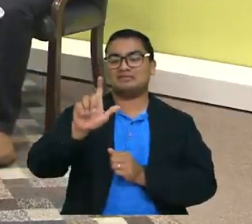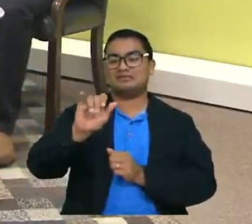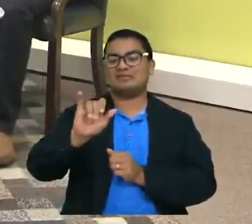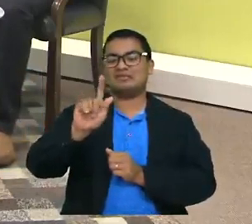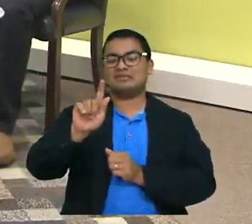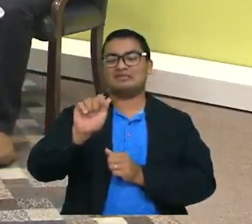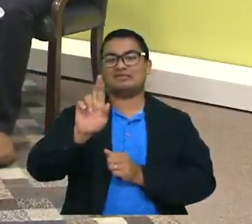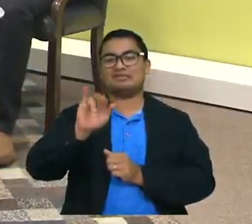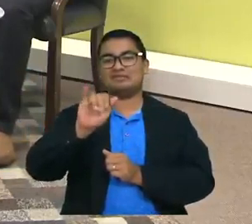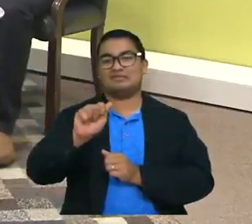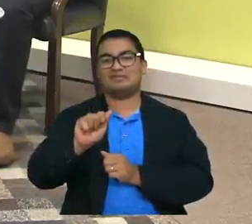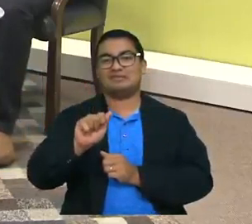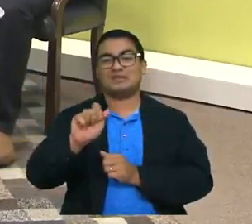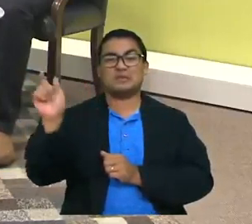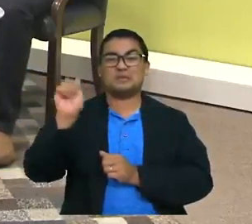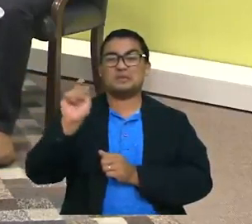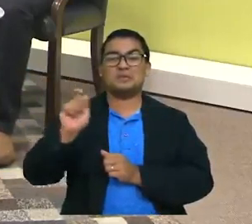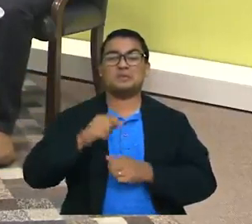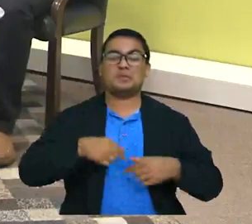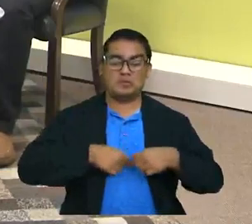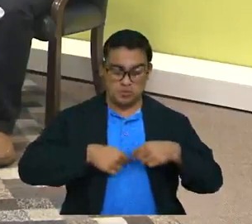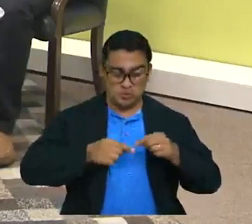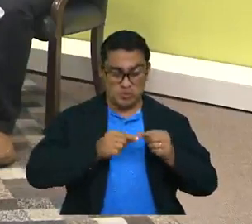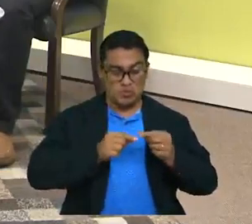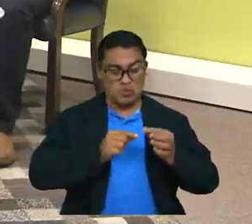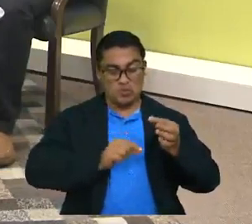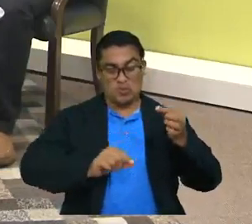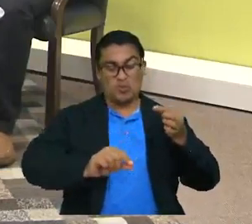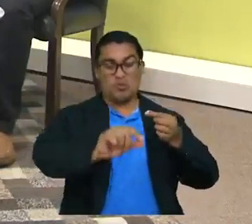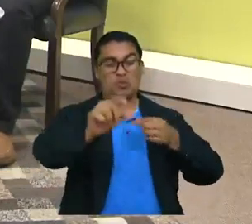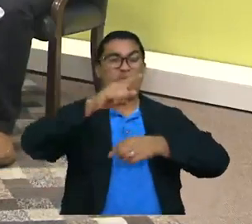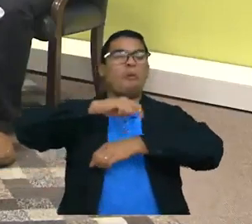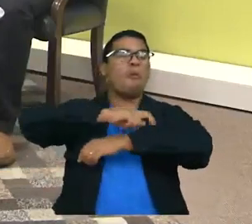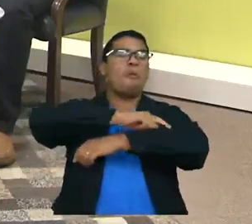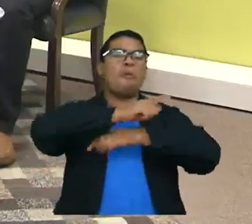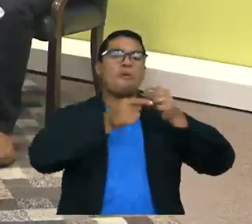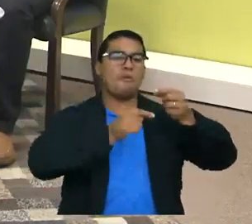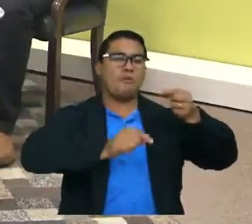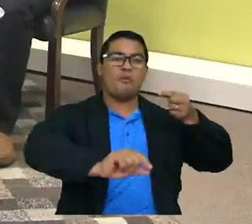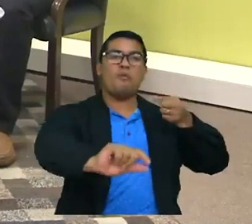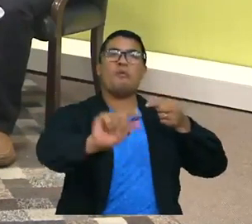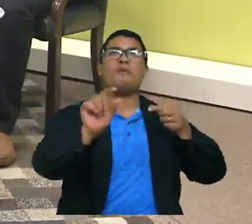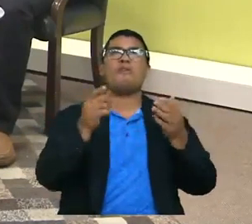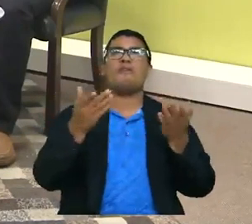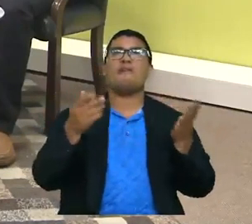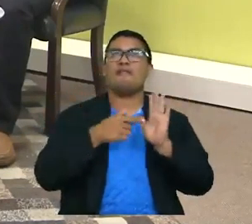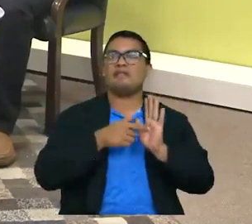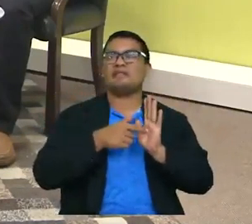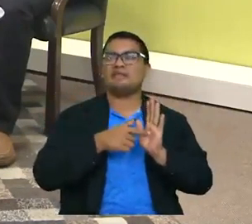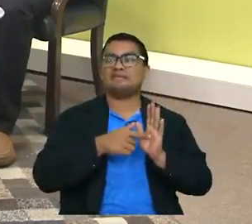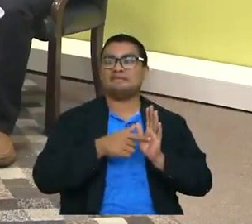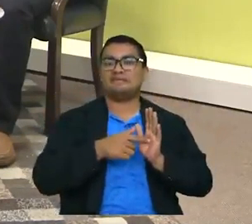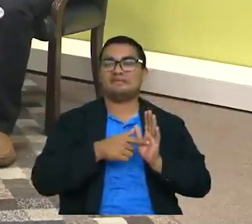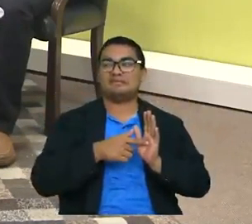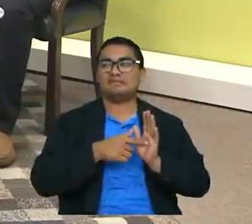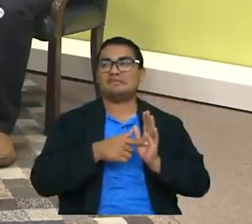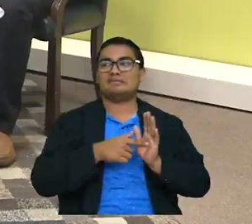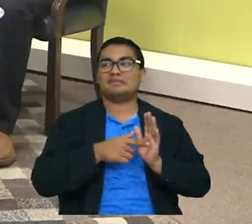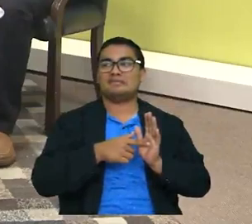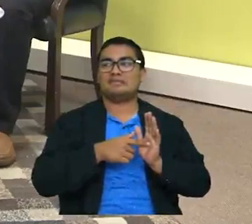pasado mucho tiempo en nuestro organismo, en nuestro intestino. Ellas, de hecho, varían. A nivel, hasta ahí,